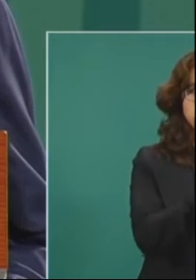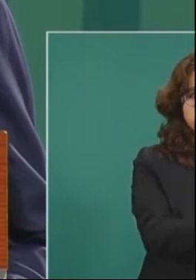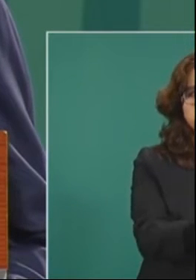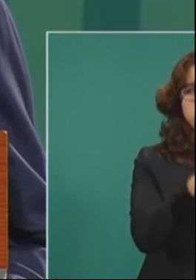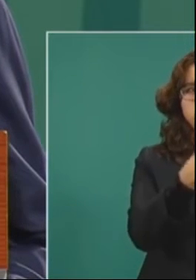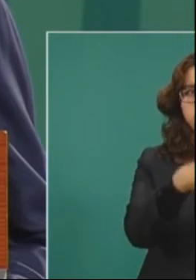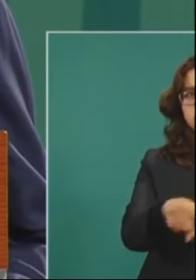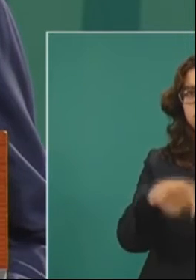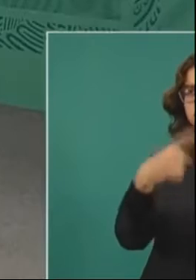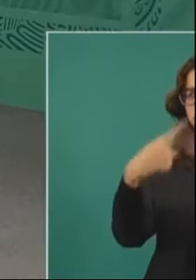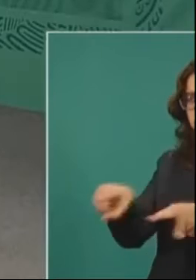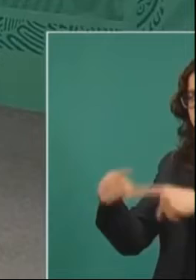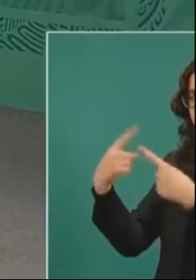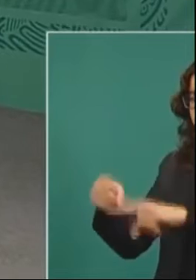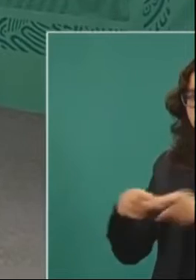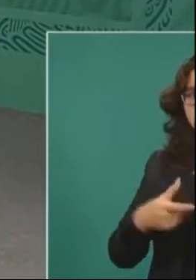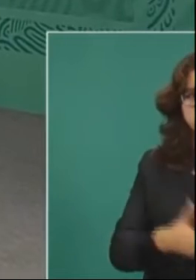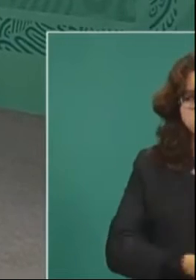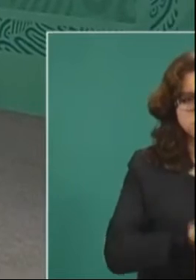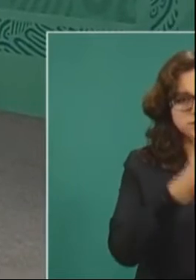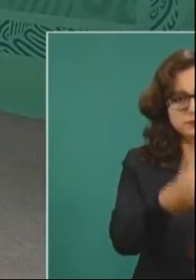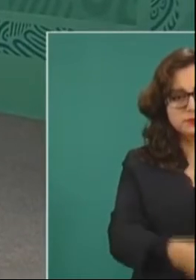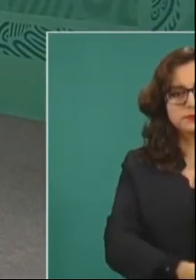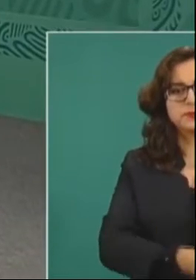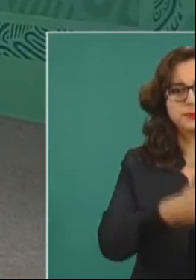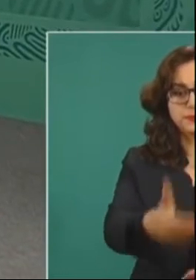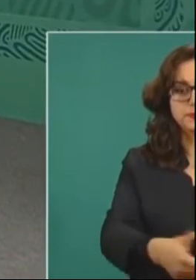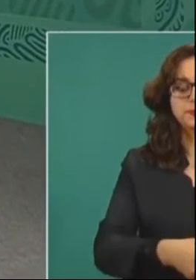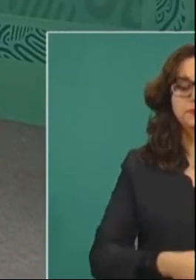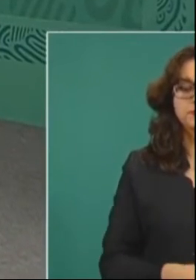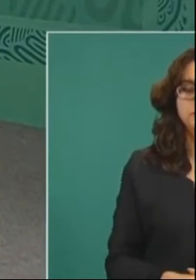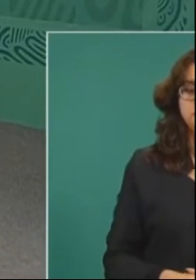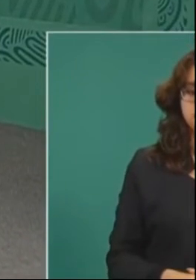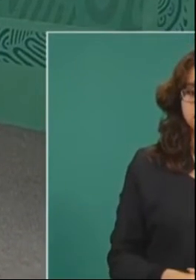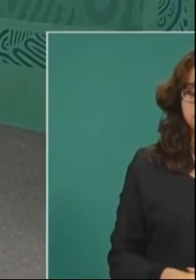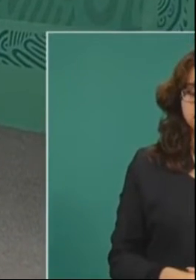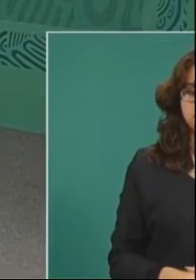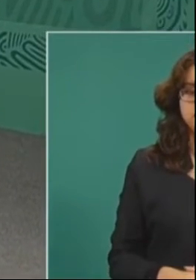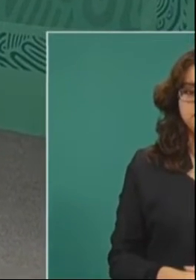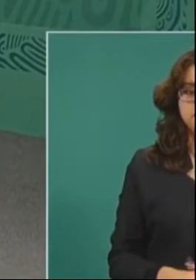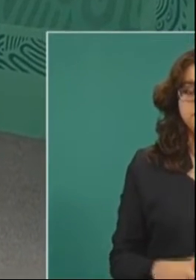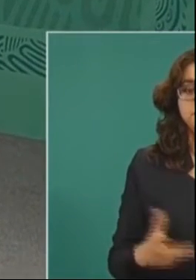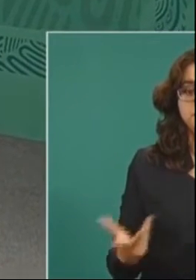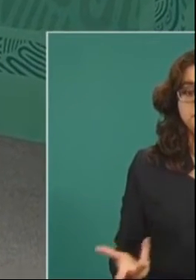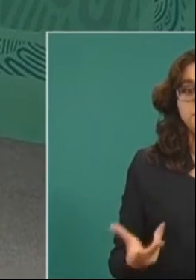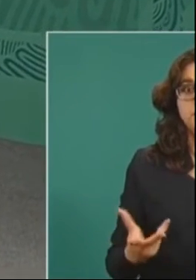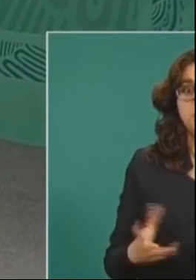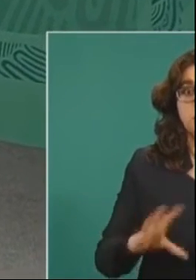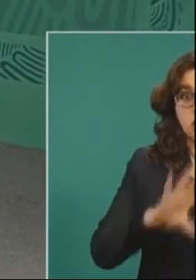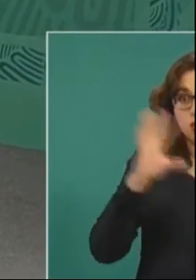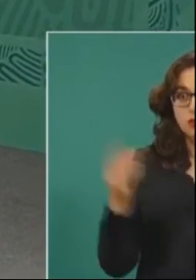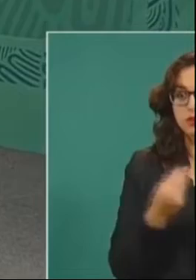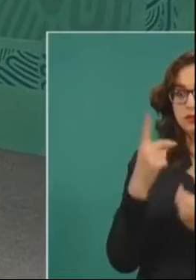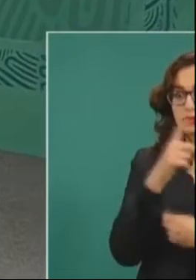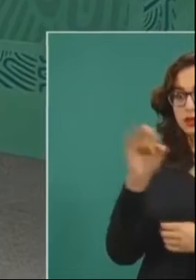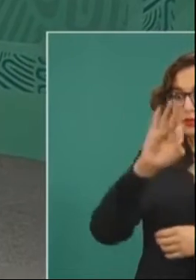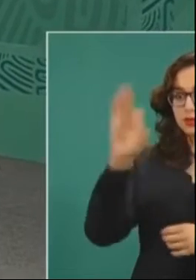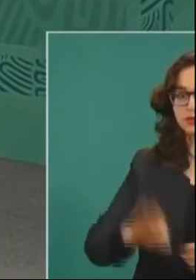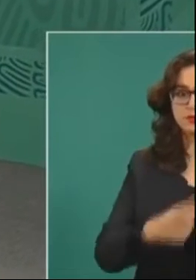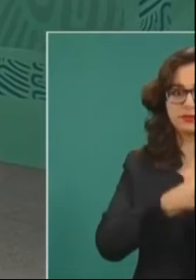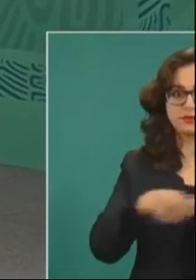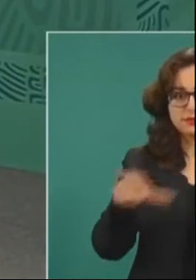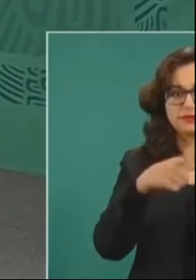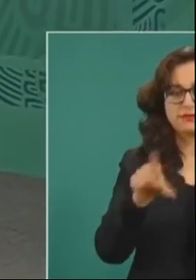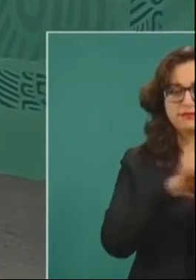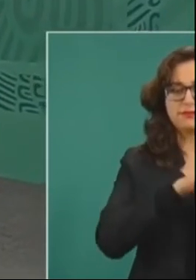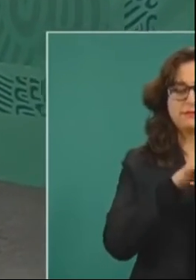detalles sobre su estado, pues a él le gusta ser muy transparente. Este martes, por cierto, corrió el rumor de que López Obrador había sido hospitalizado tras su contagio